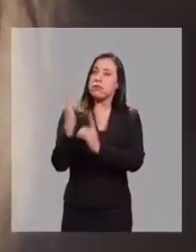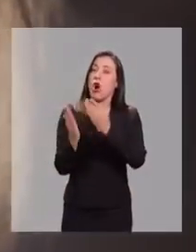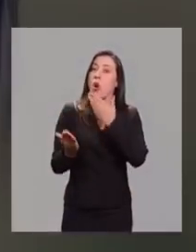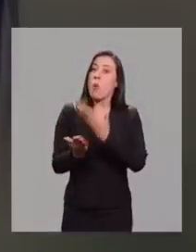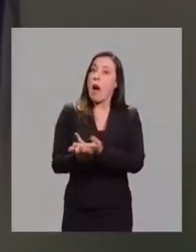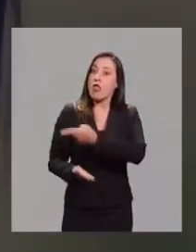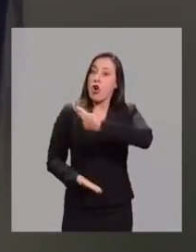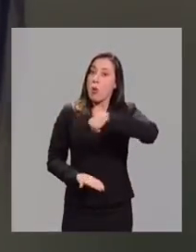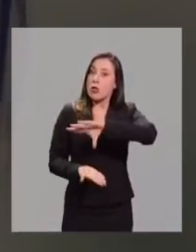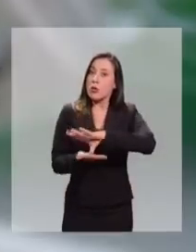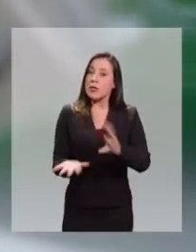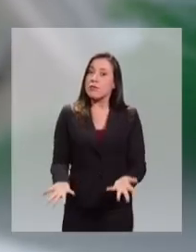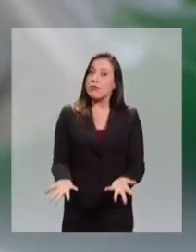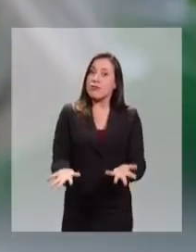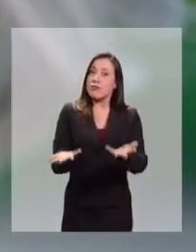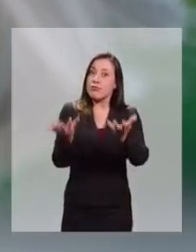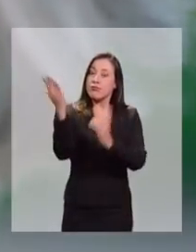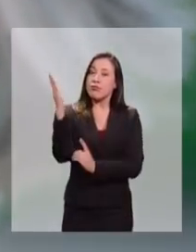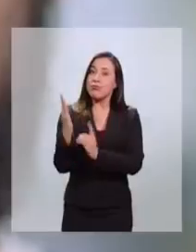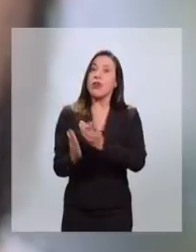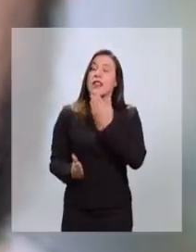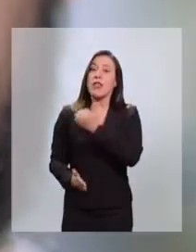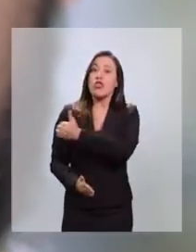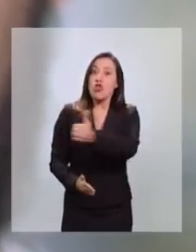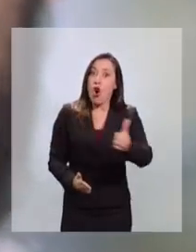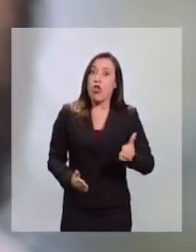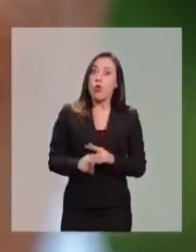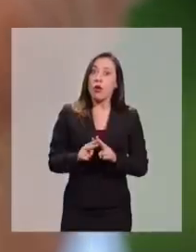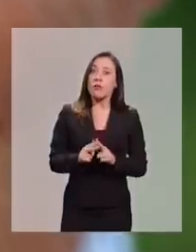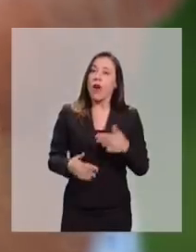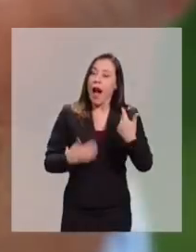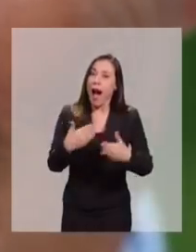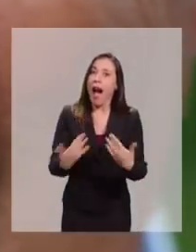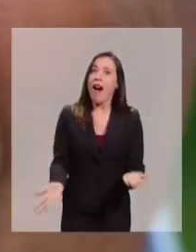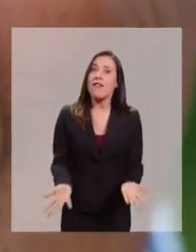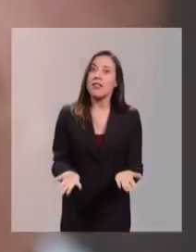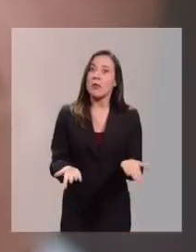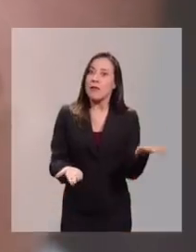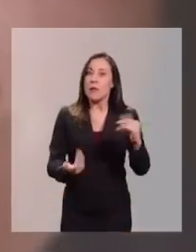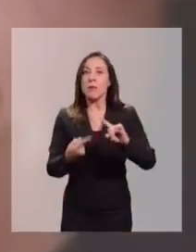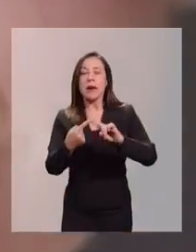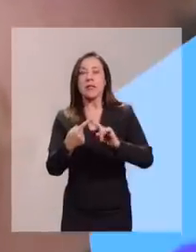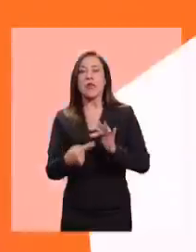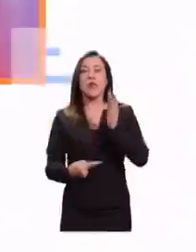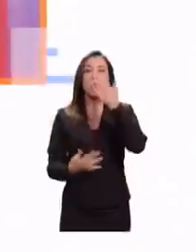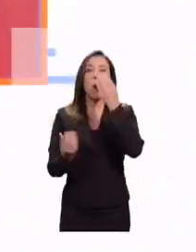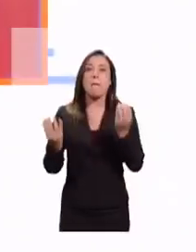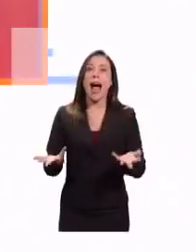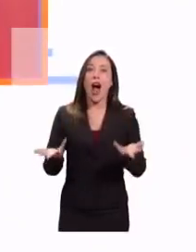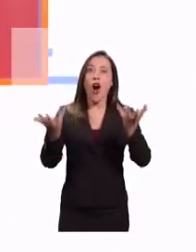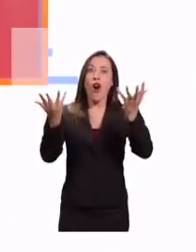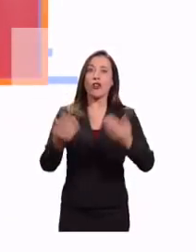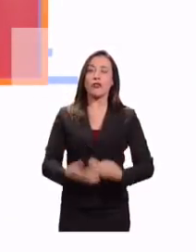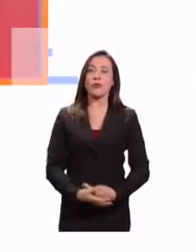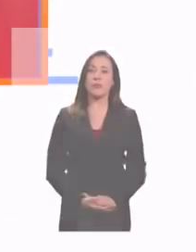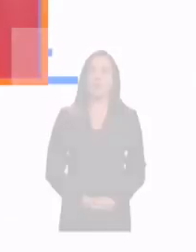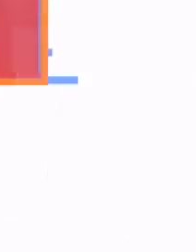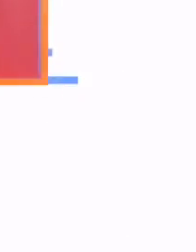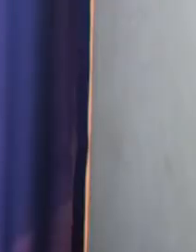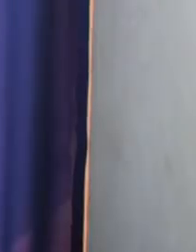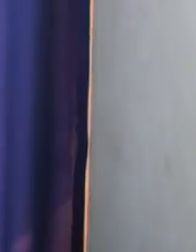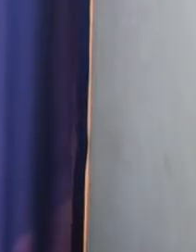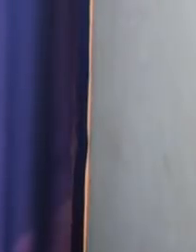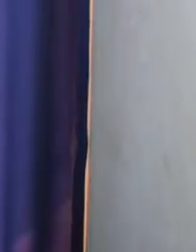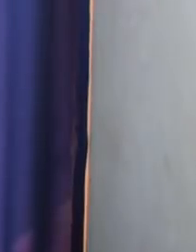crezca. Porque cuando nuestro país crece, crecemos todos. Vamos para adelante. Únete a los tiempos mejores.